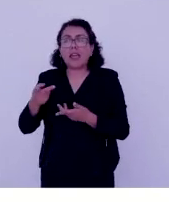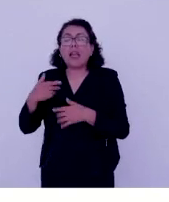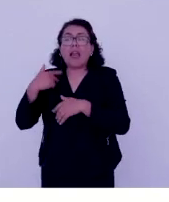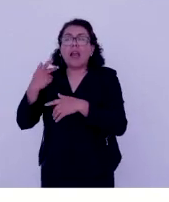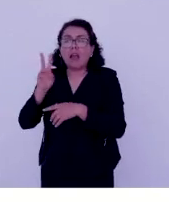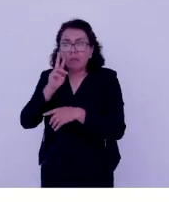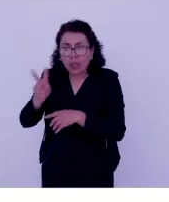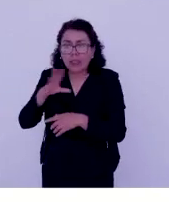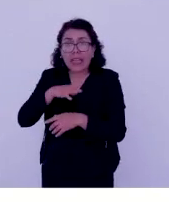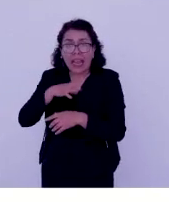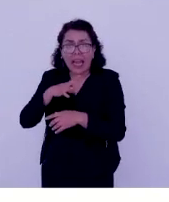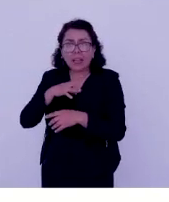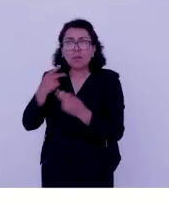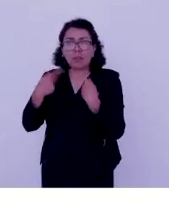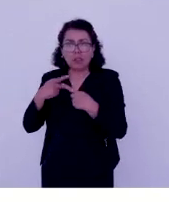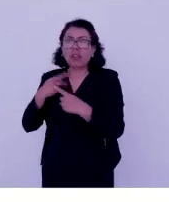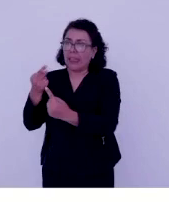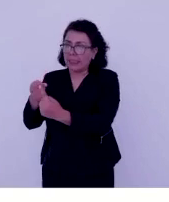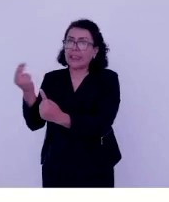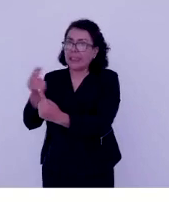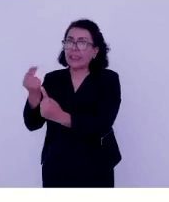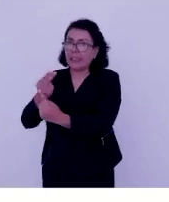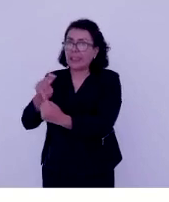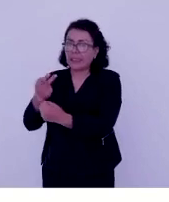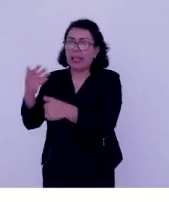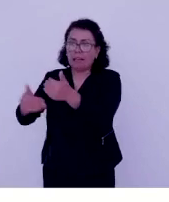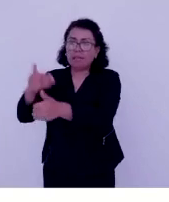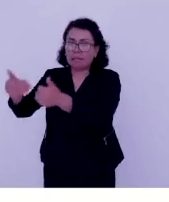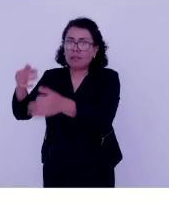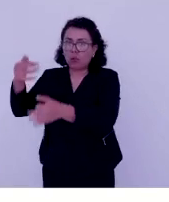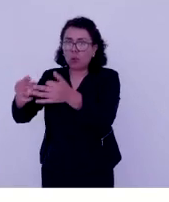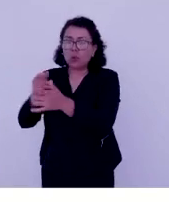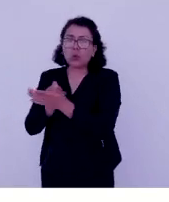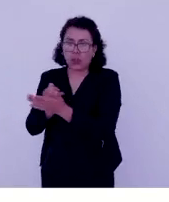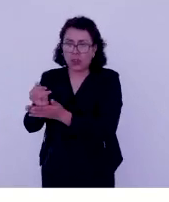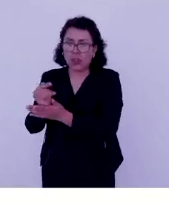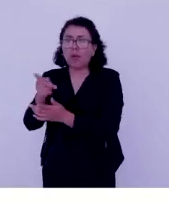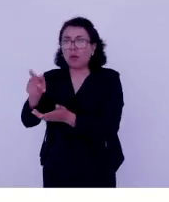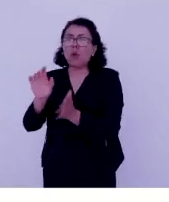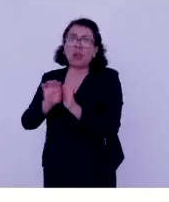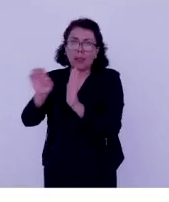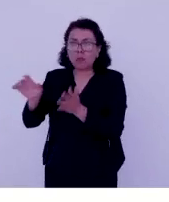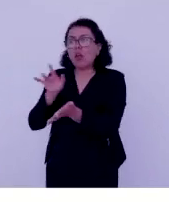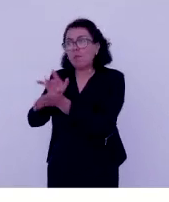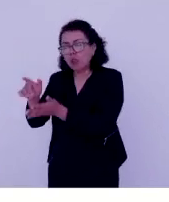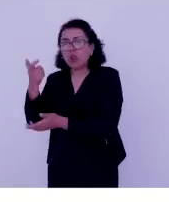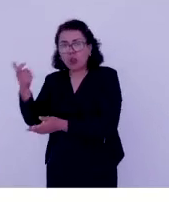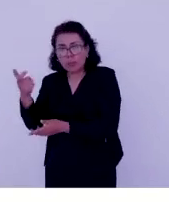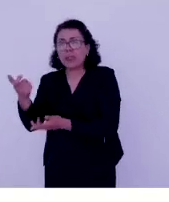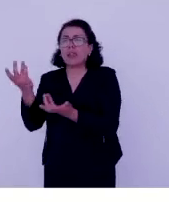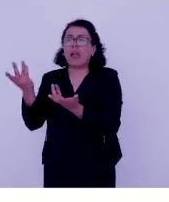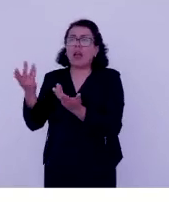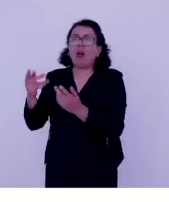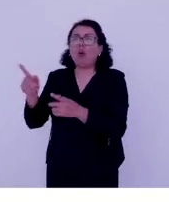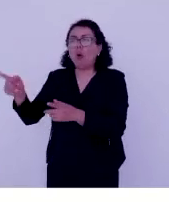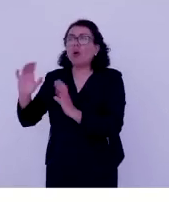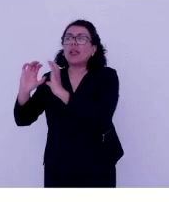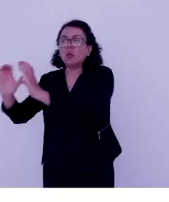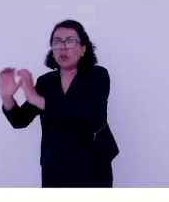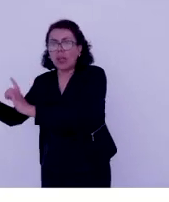proceso pueden conceder medidas necesarias y urgentes en materia familiar como alimentos custodia provisional o